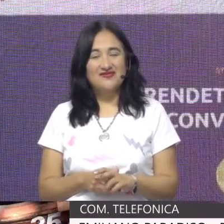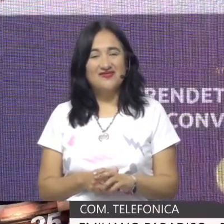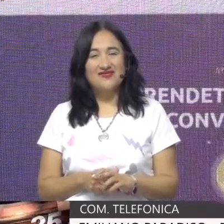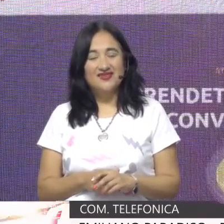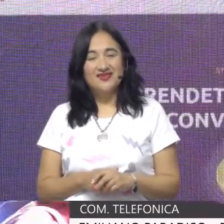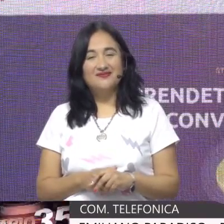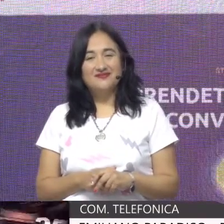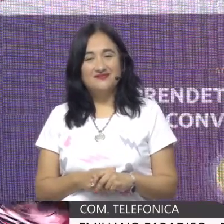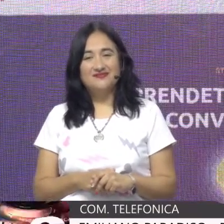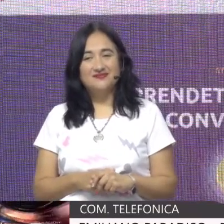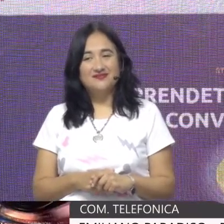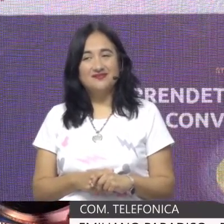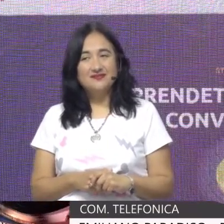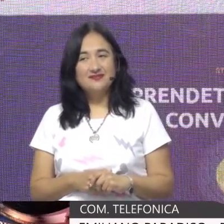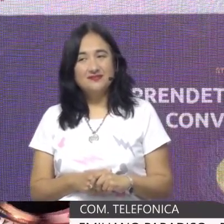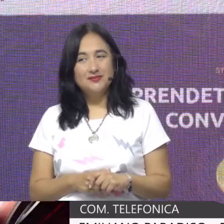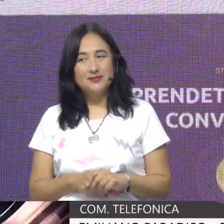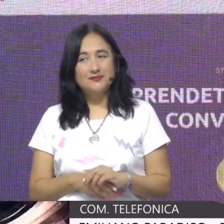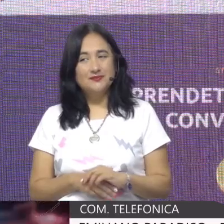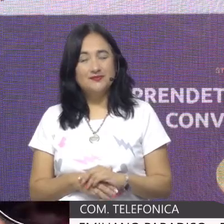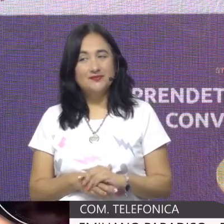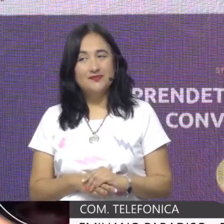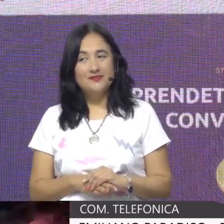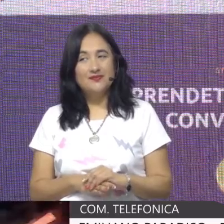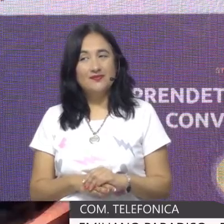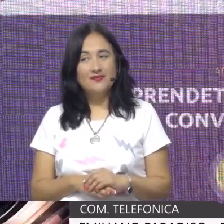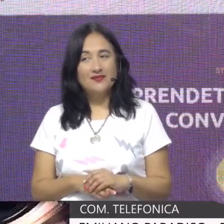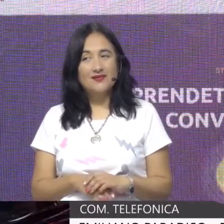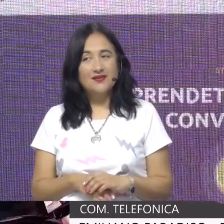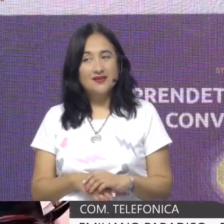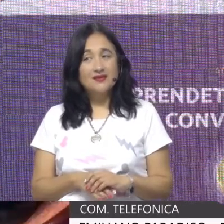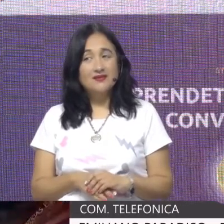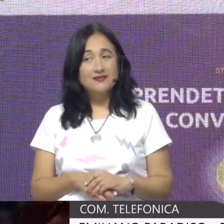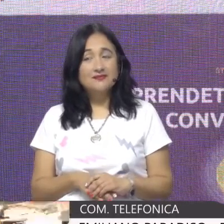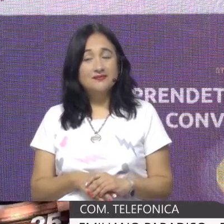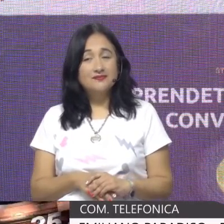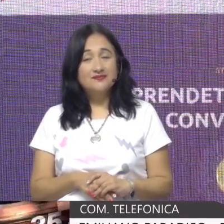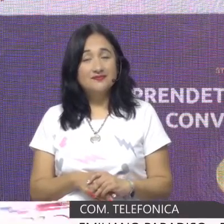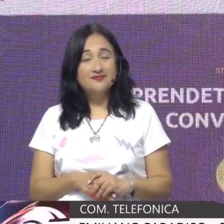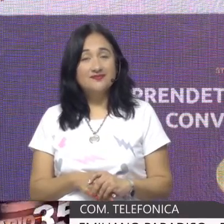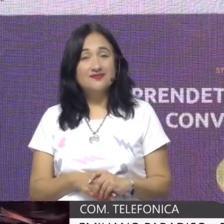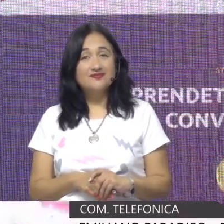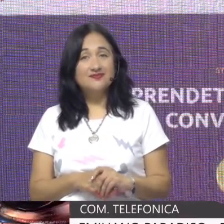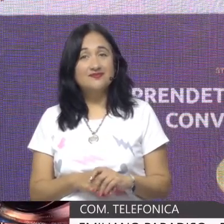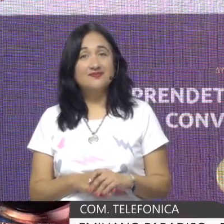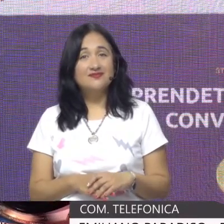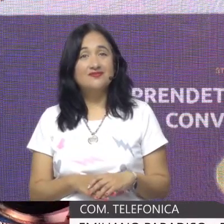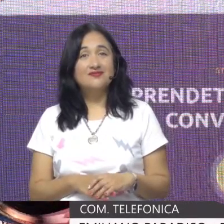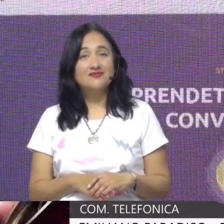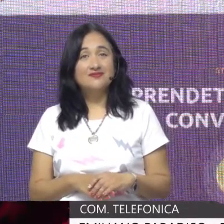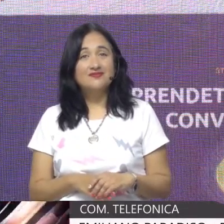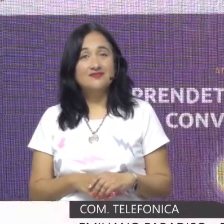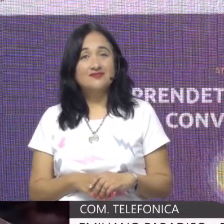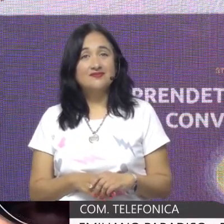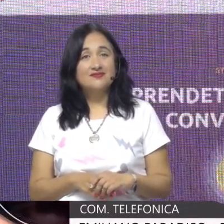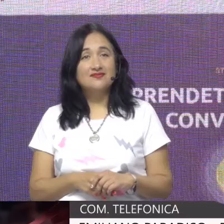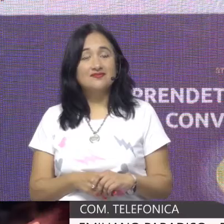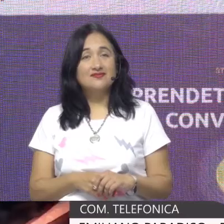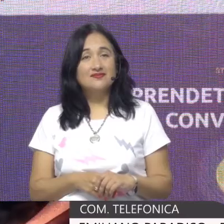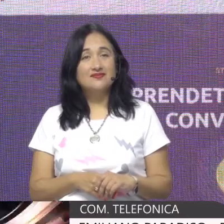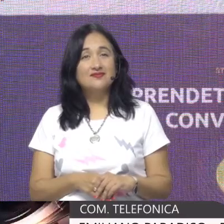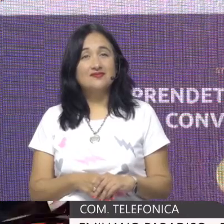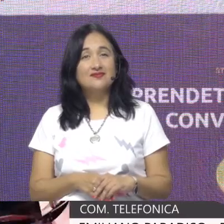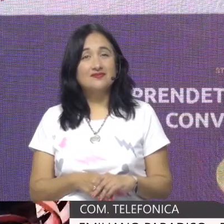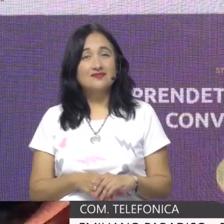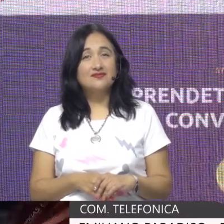Sí, sí. La verdad que muchos jóvenes están muy contentos, están participando, han entendido la